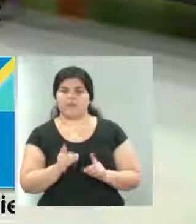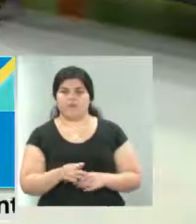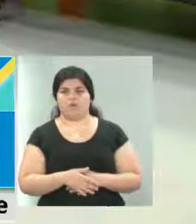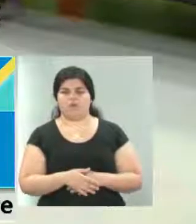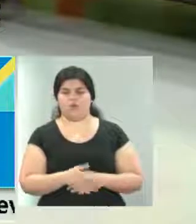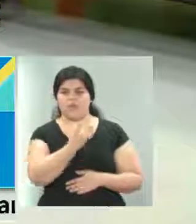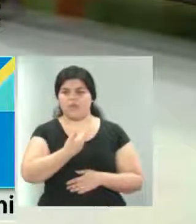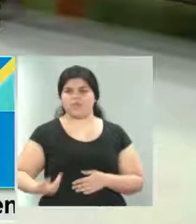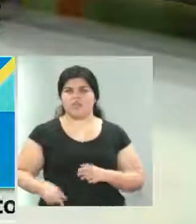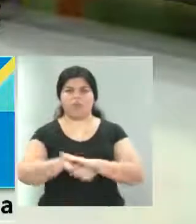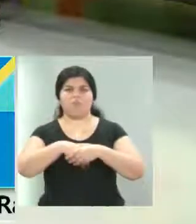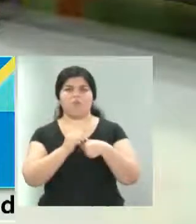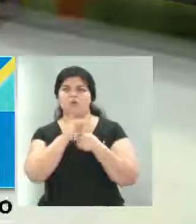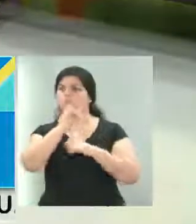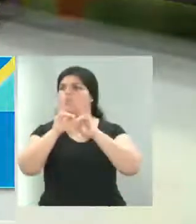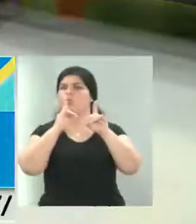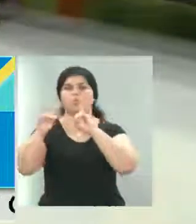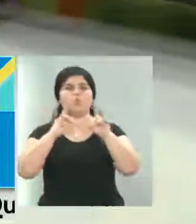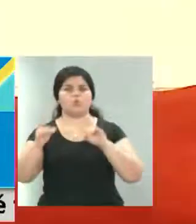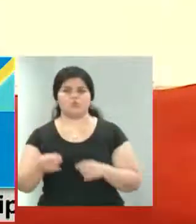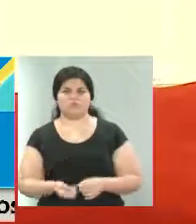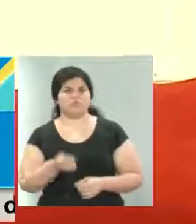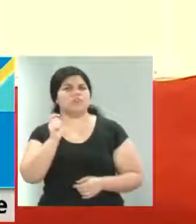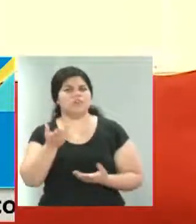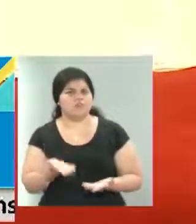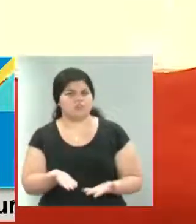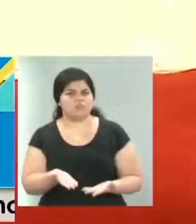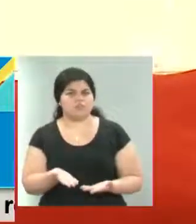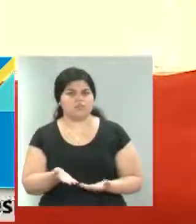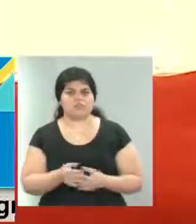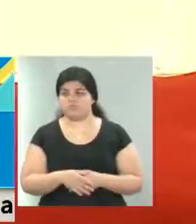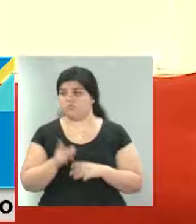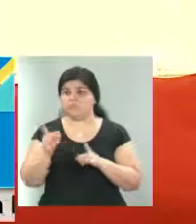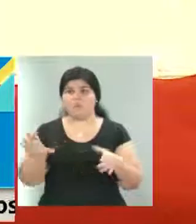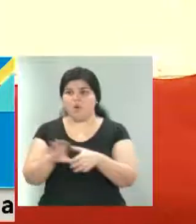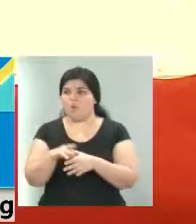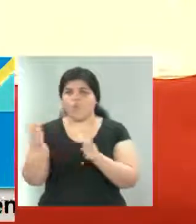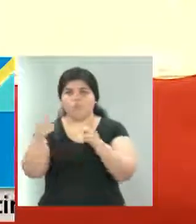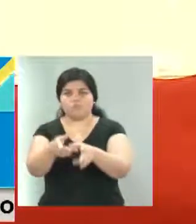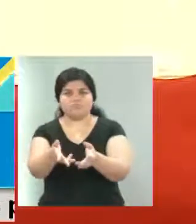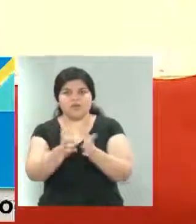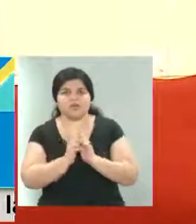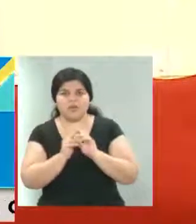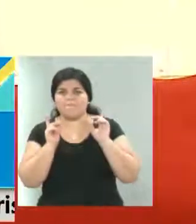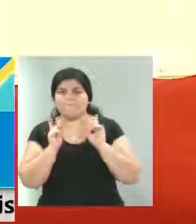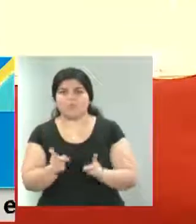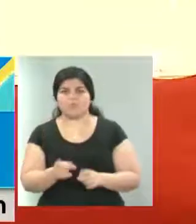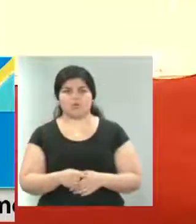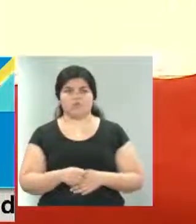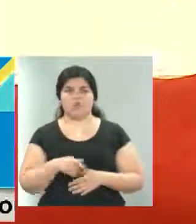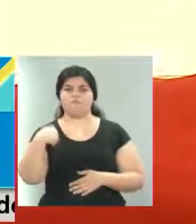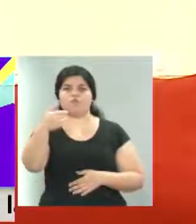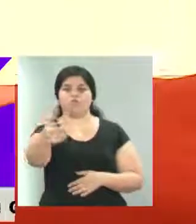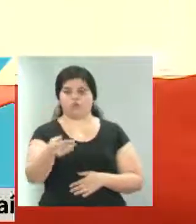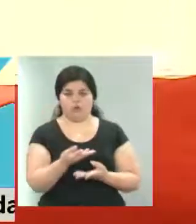lo que quería decir. Claro. Porque acá esto podemos empezar a hablar hacia el futuro, sentado en una mesa, a lo mejor